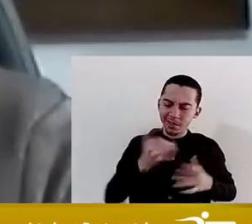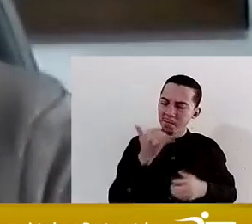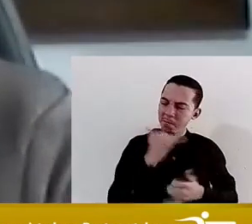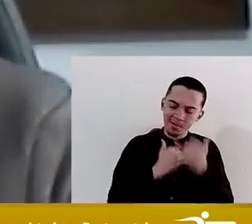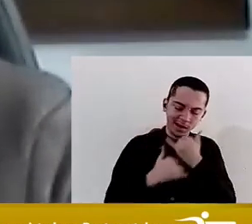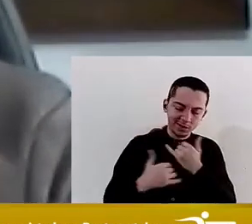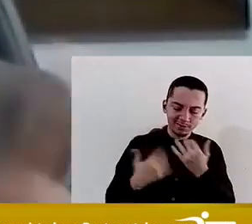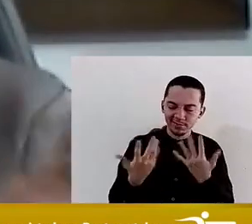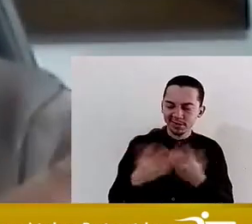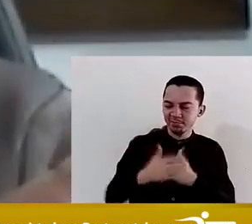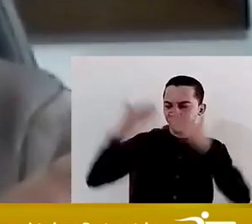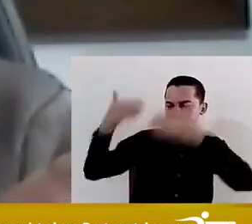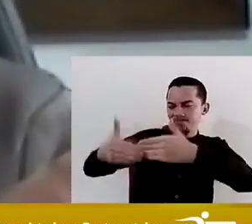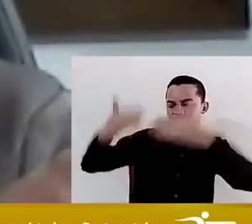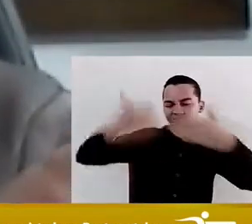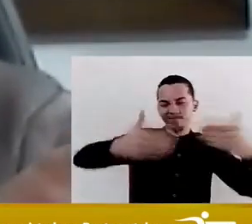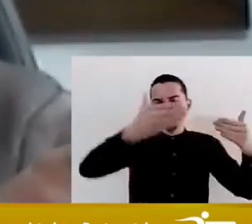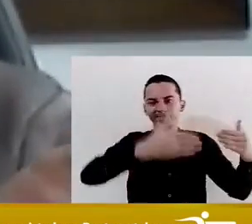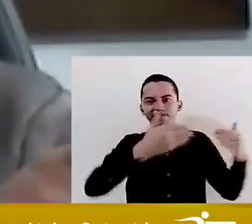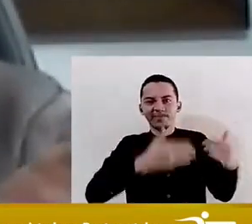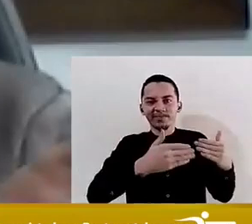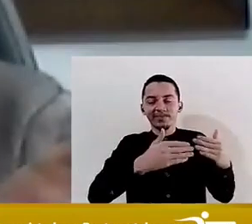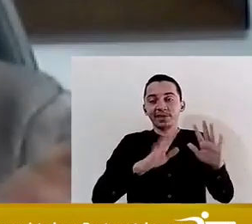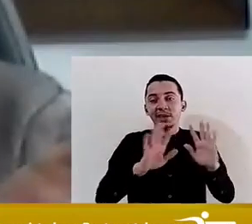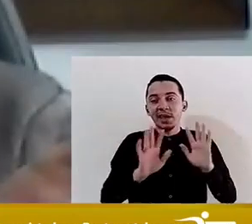y no lo pueden evitar.